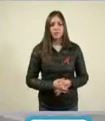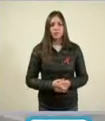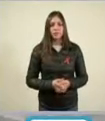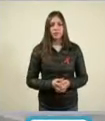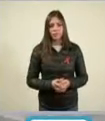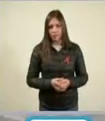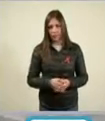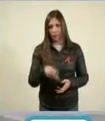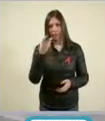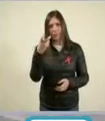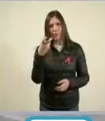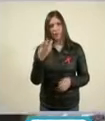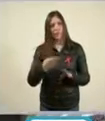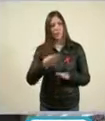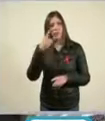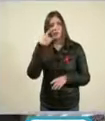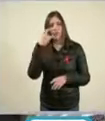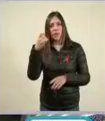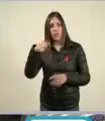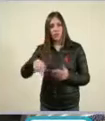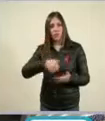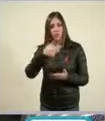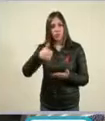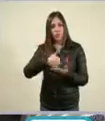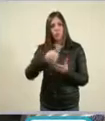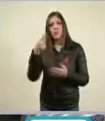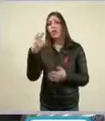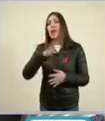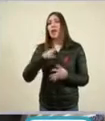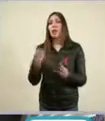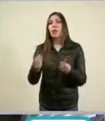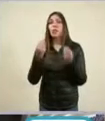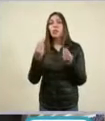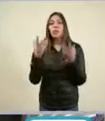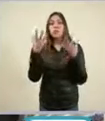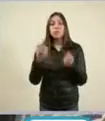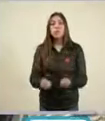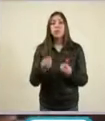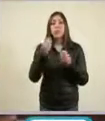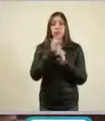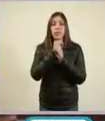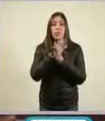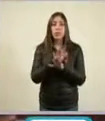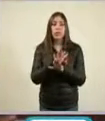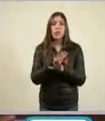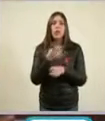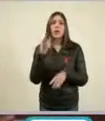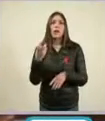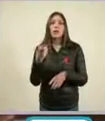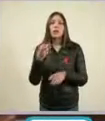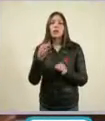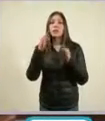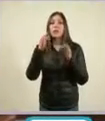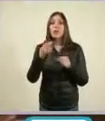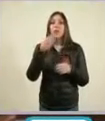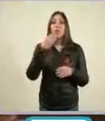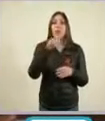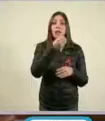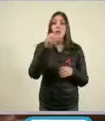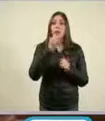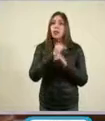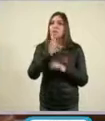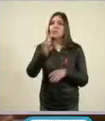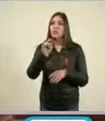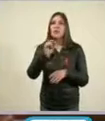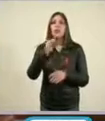Es un fenómeno curioso de la actualidad. El exceso de información termina convirtiéndose en una desinformación total. Claro.